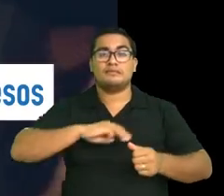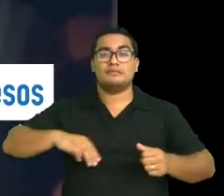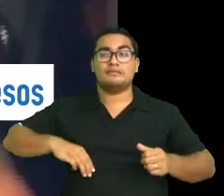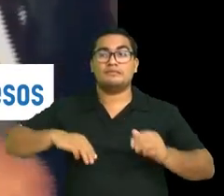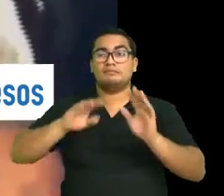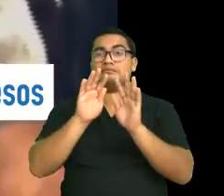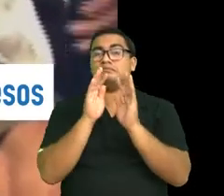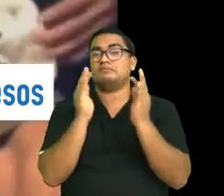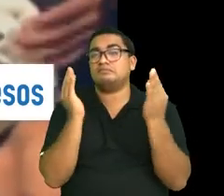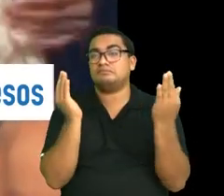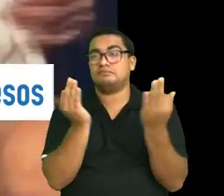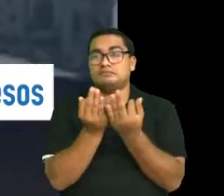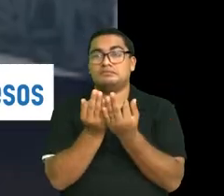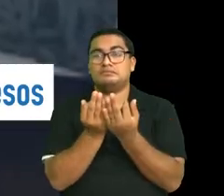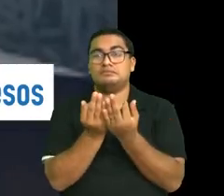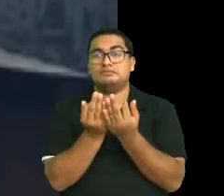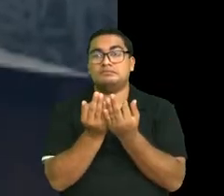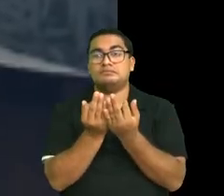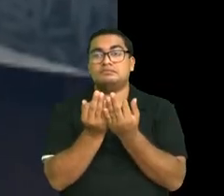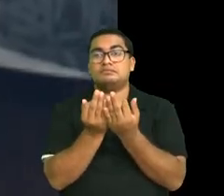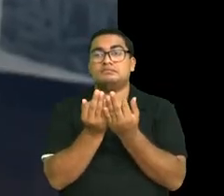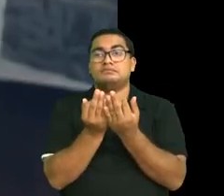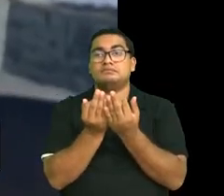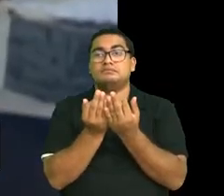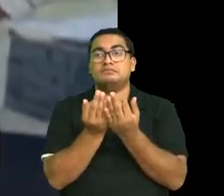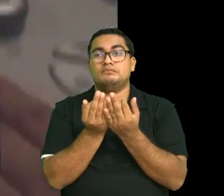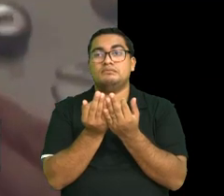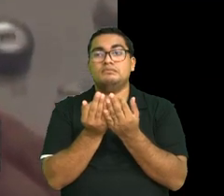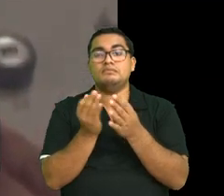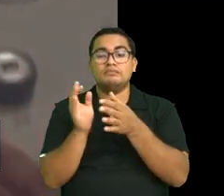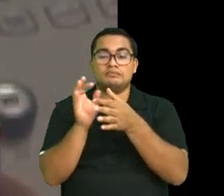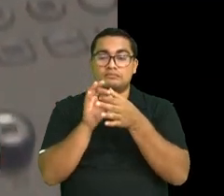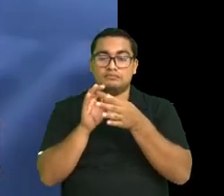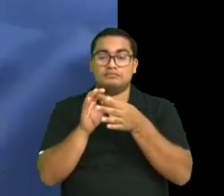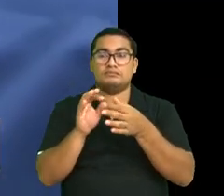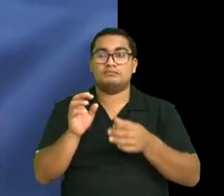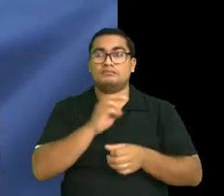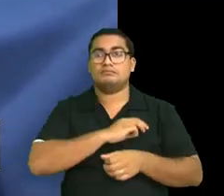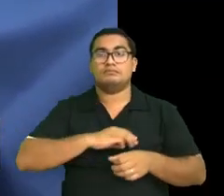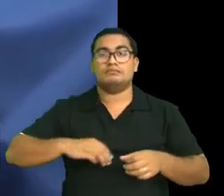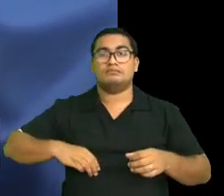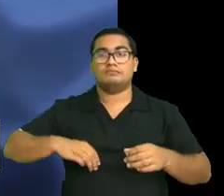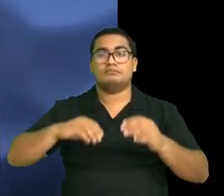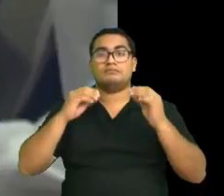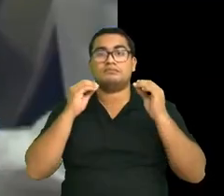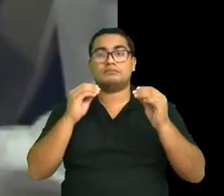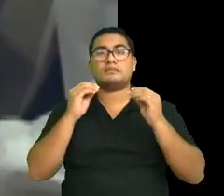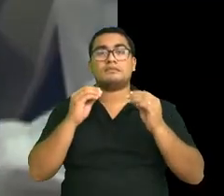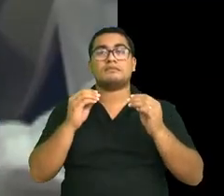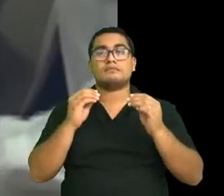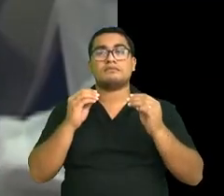Familia, están articulados con el Ministerio de Educación,